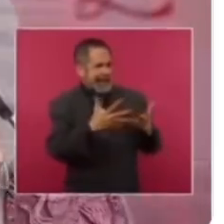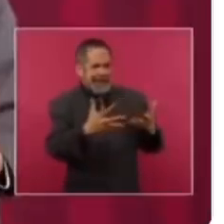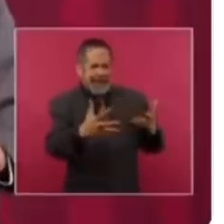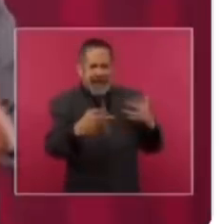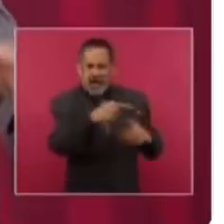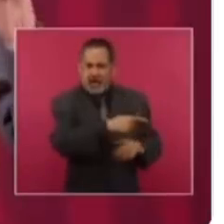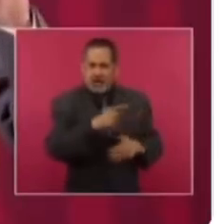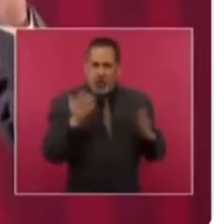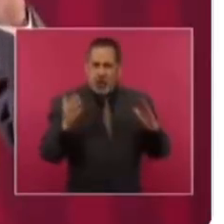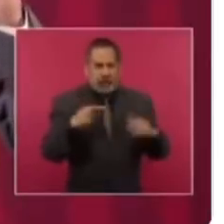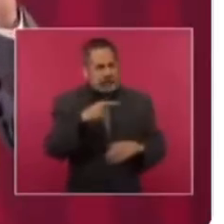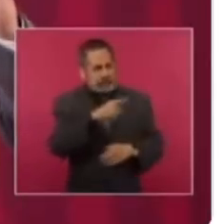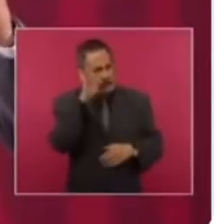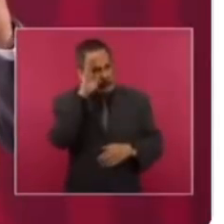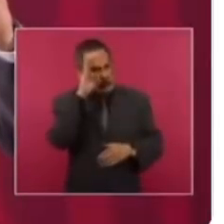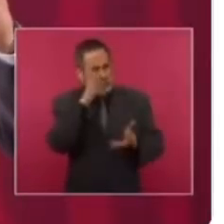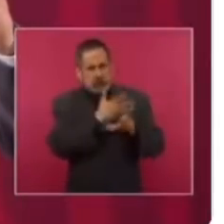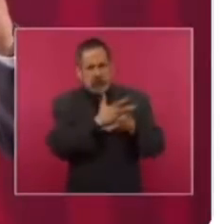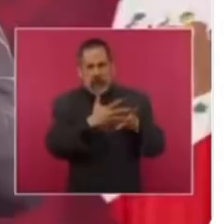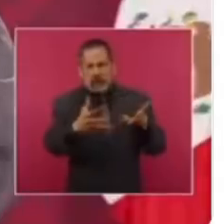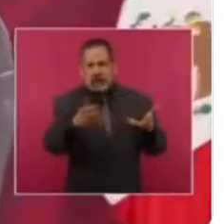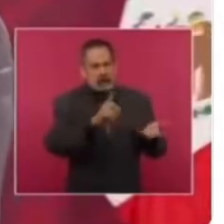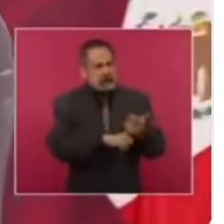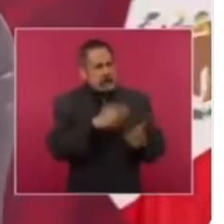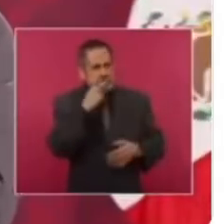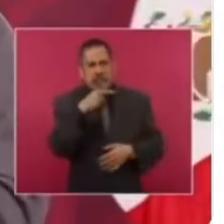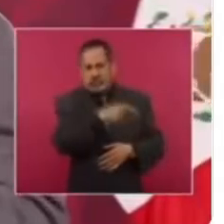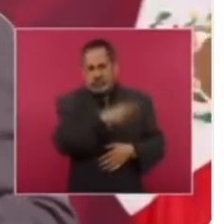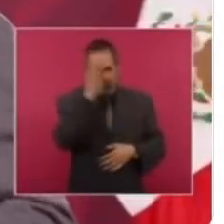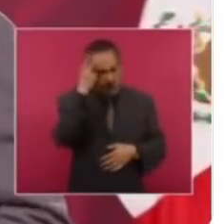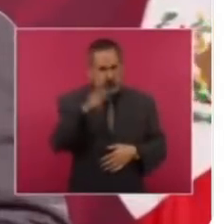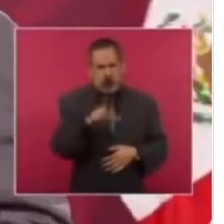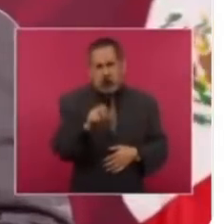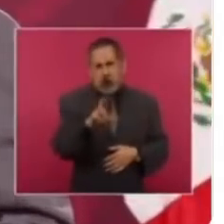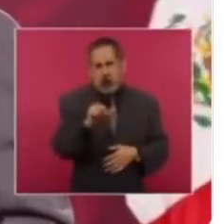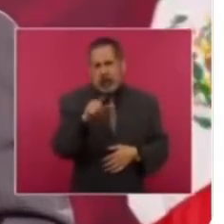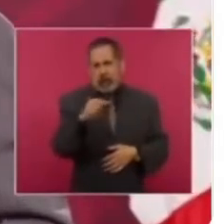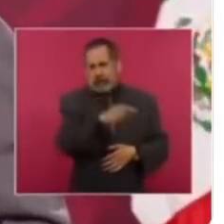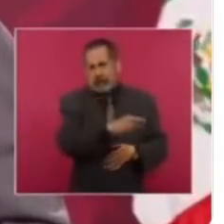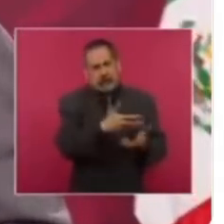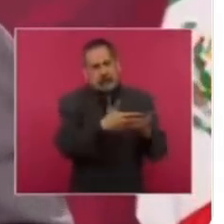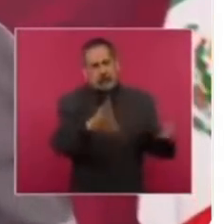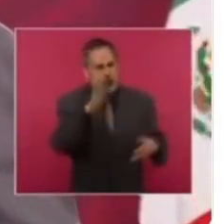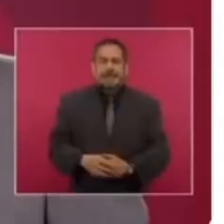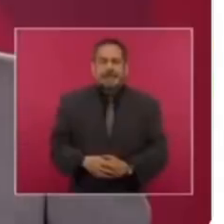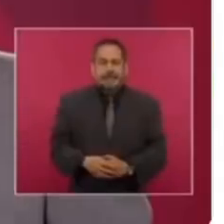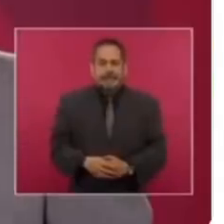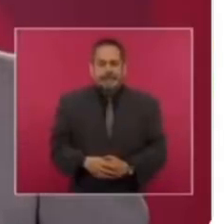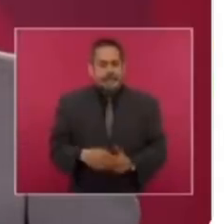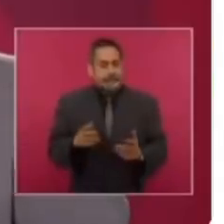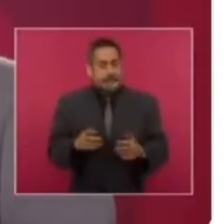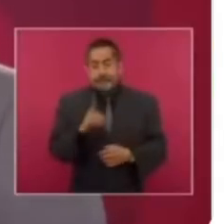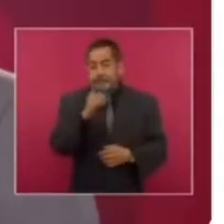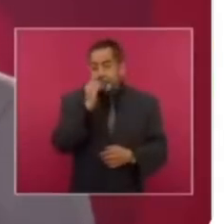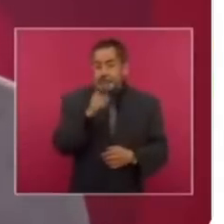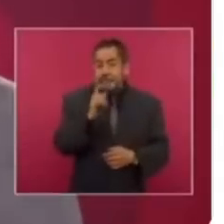en comparación de la alberca d flores de mola pero lo mejor